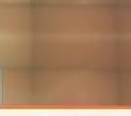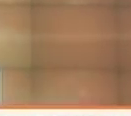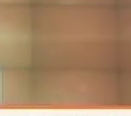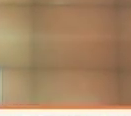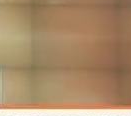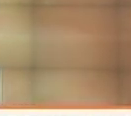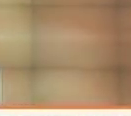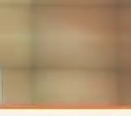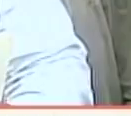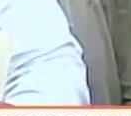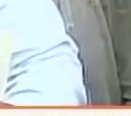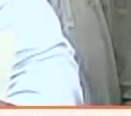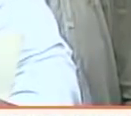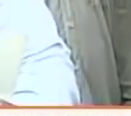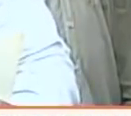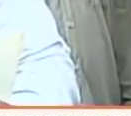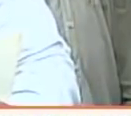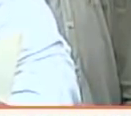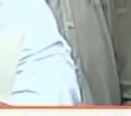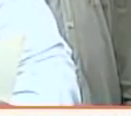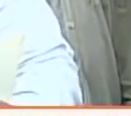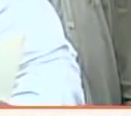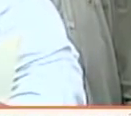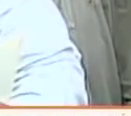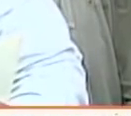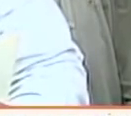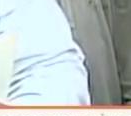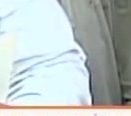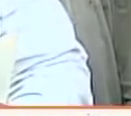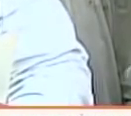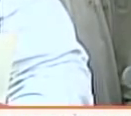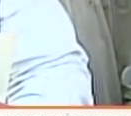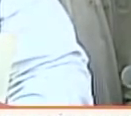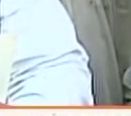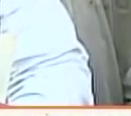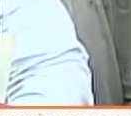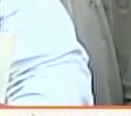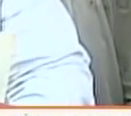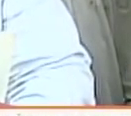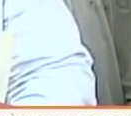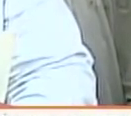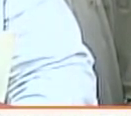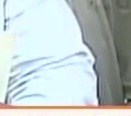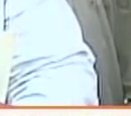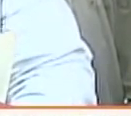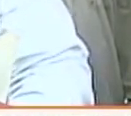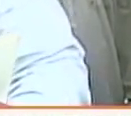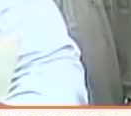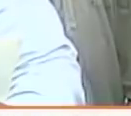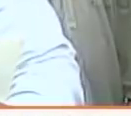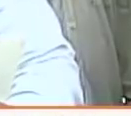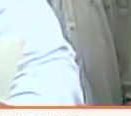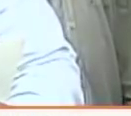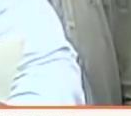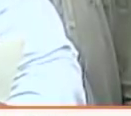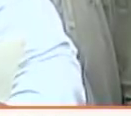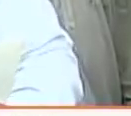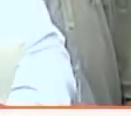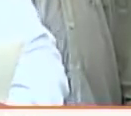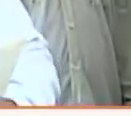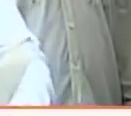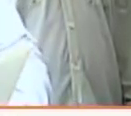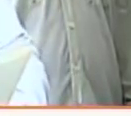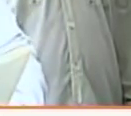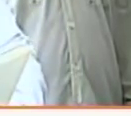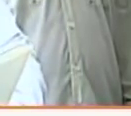Escuchemos. Todos en el asesinato sistemático de los que no, de los que han confiado y